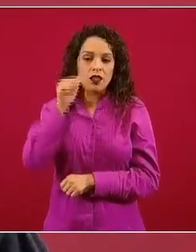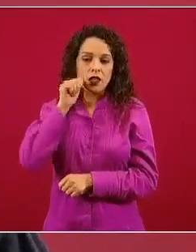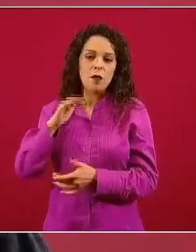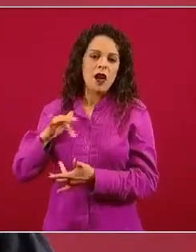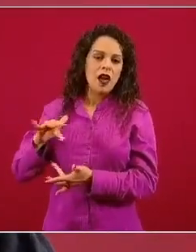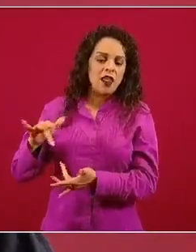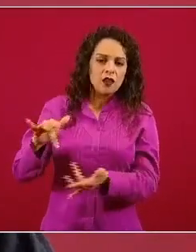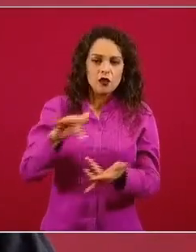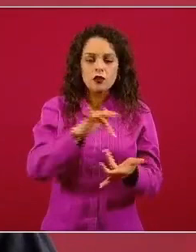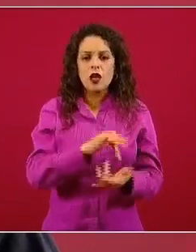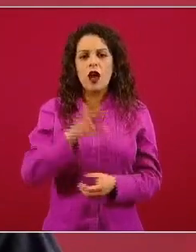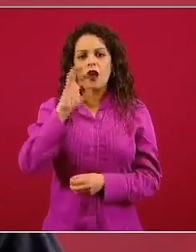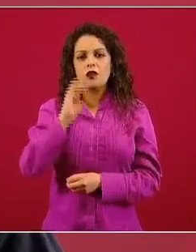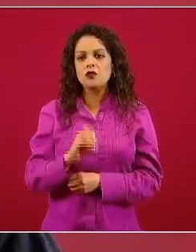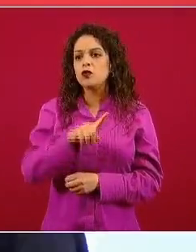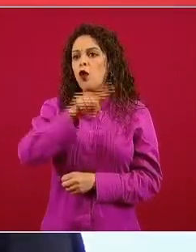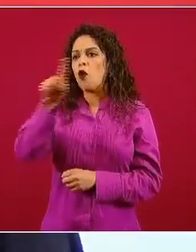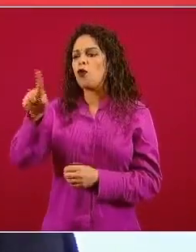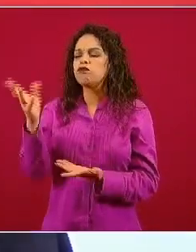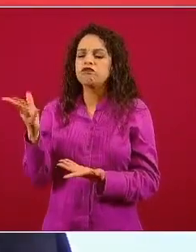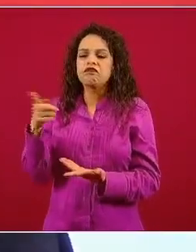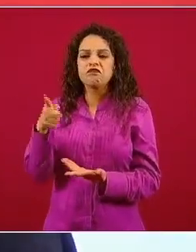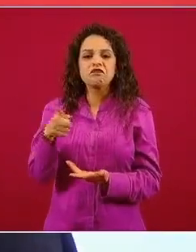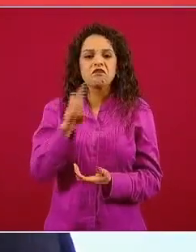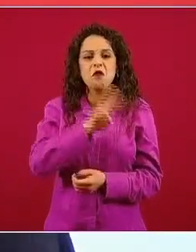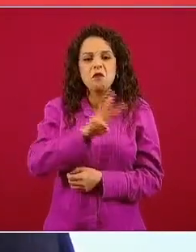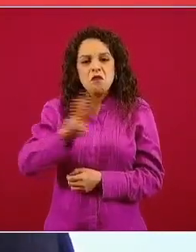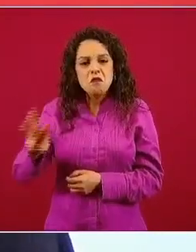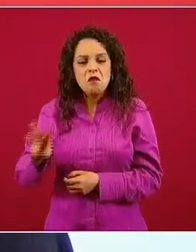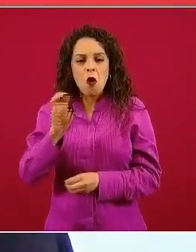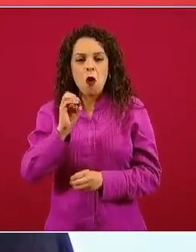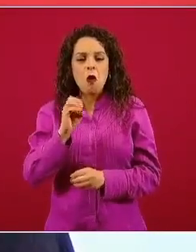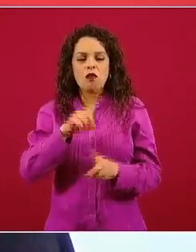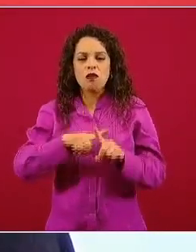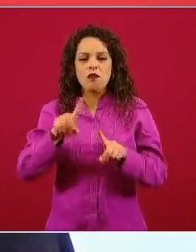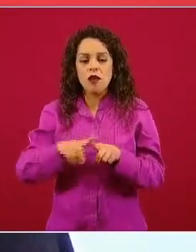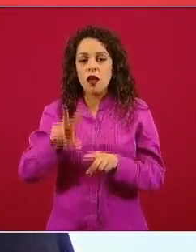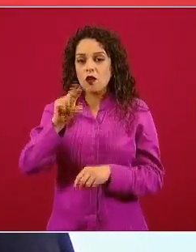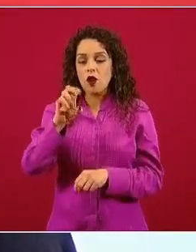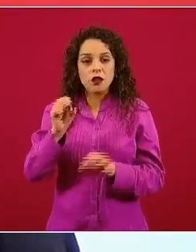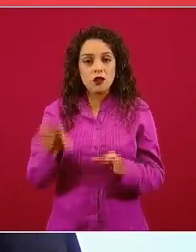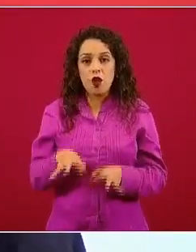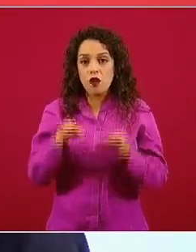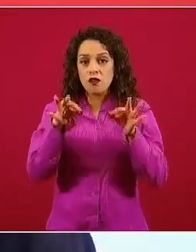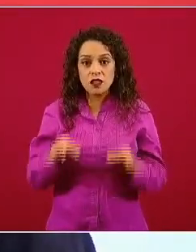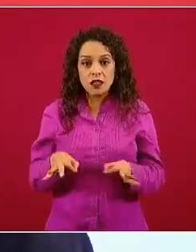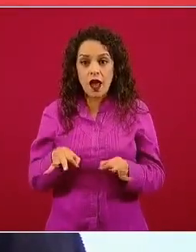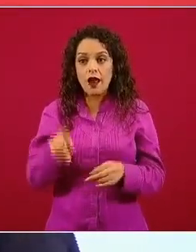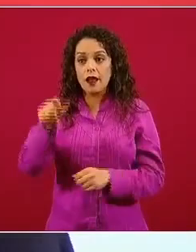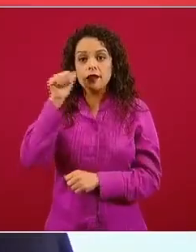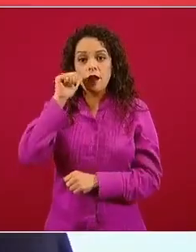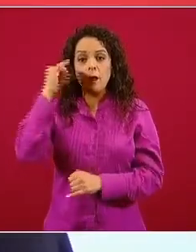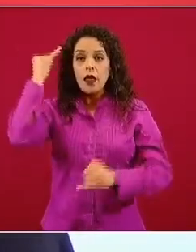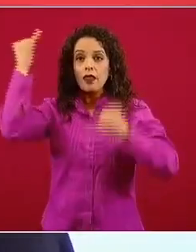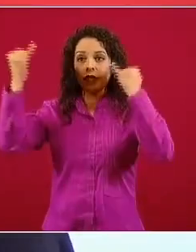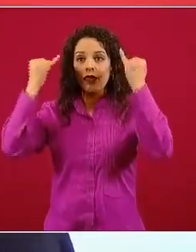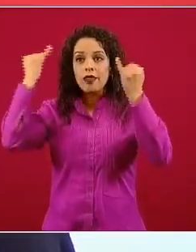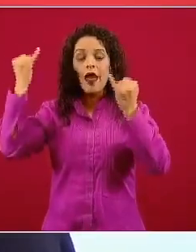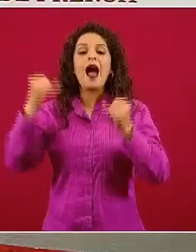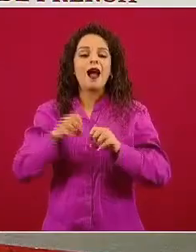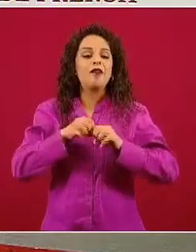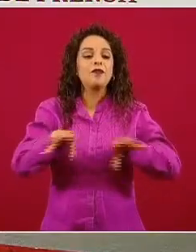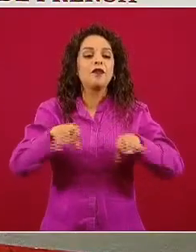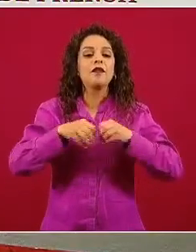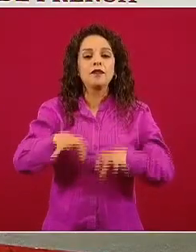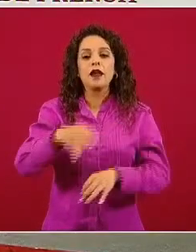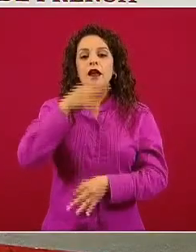o de fuentes no oficiales, pues muchas veces están solamente basadas en supuestos o están basadas